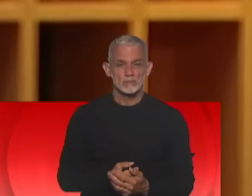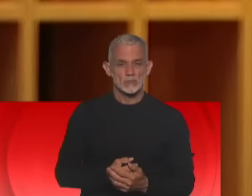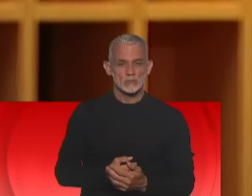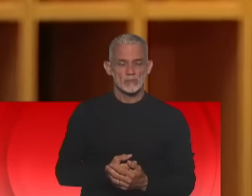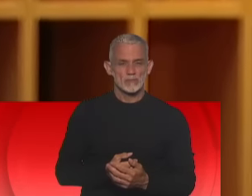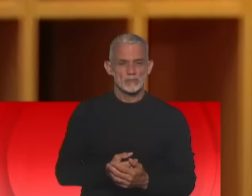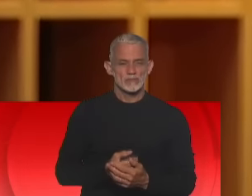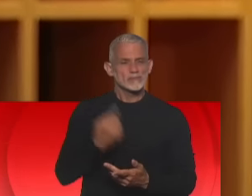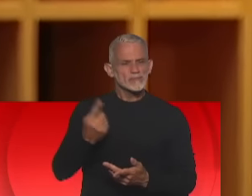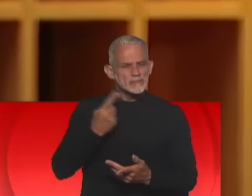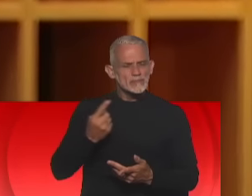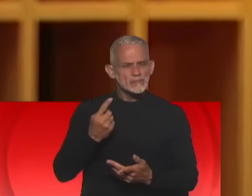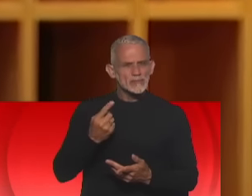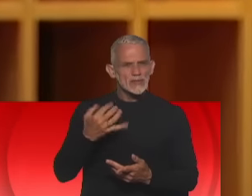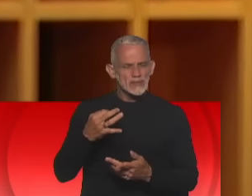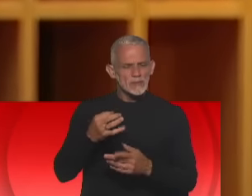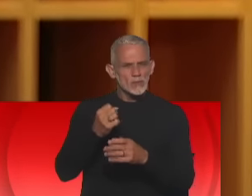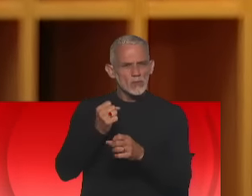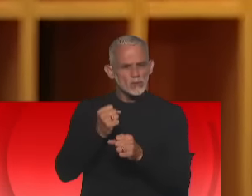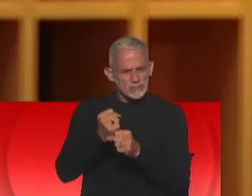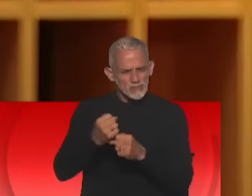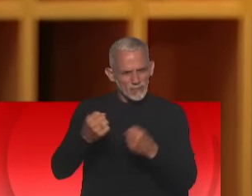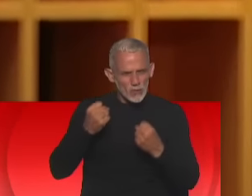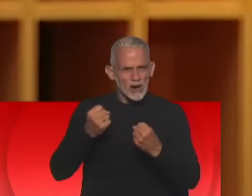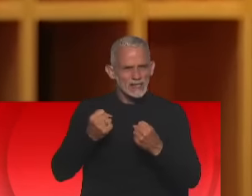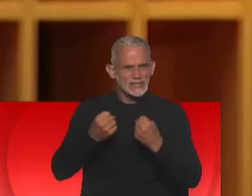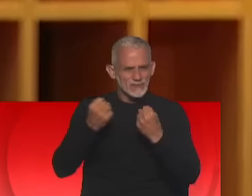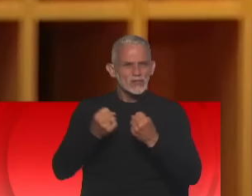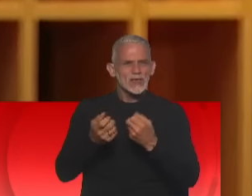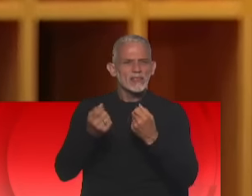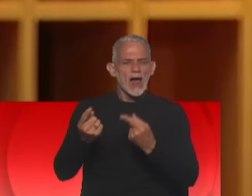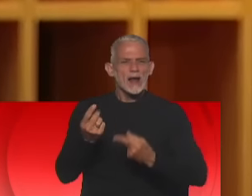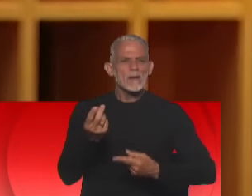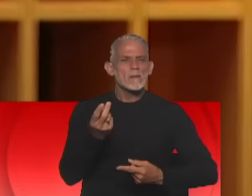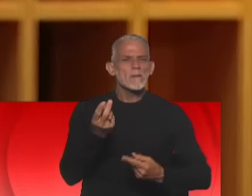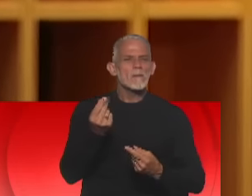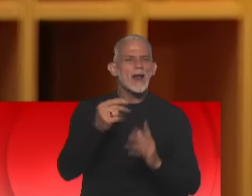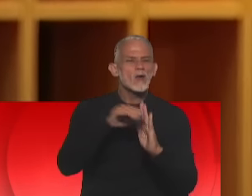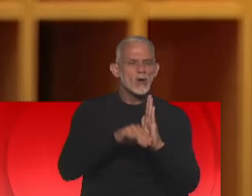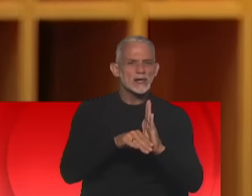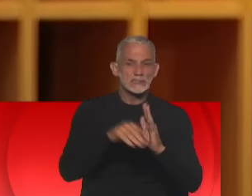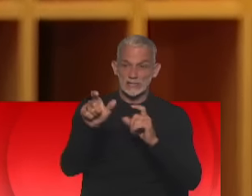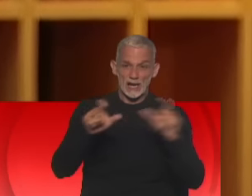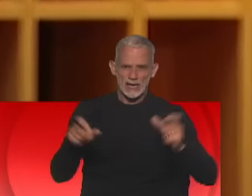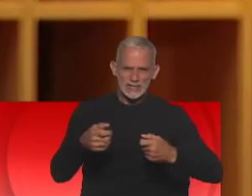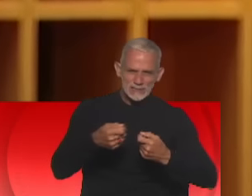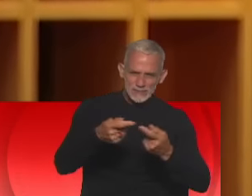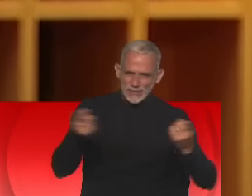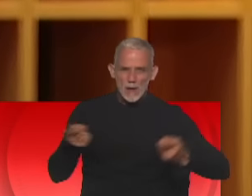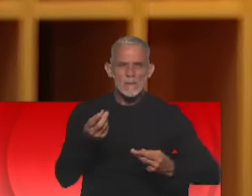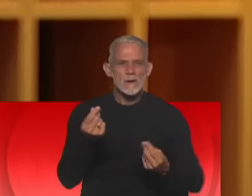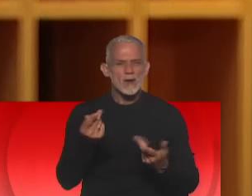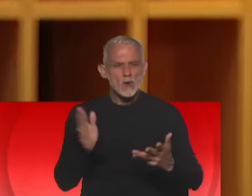en transmitirle, digamos, los valores a las personas y dejar